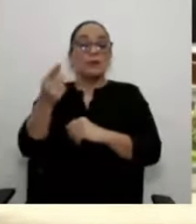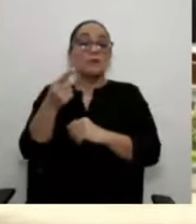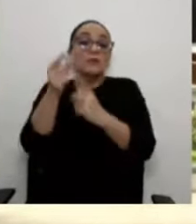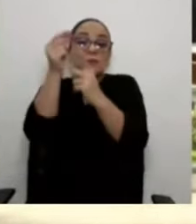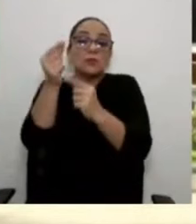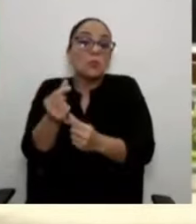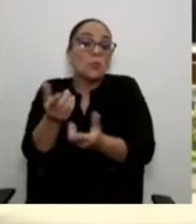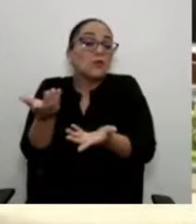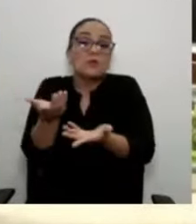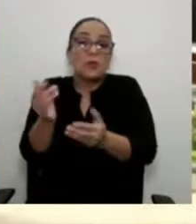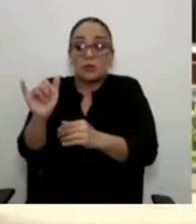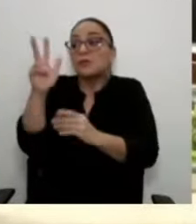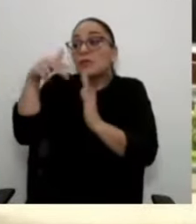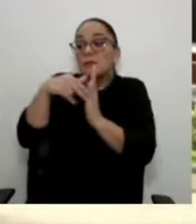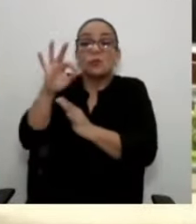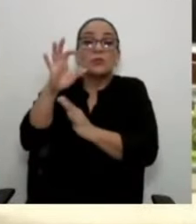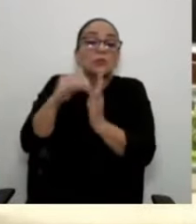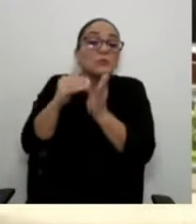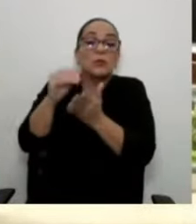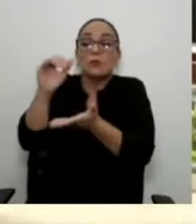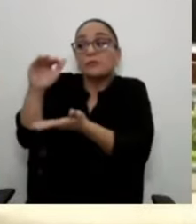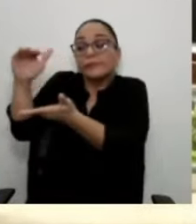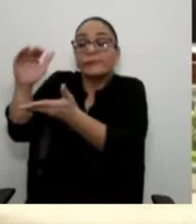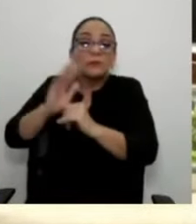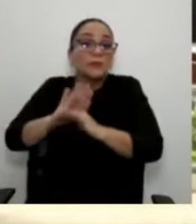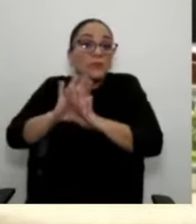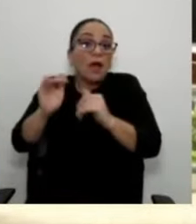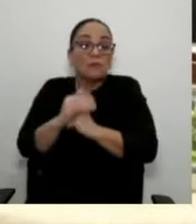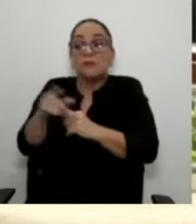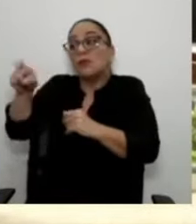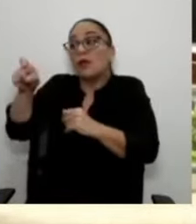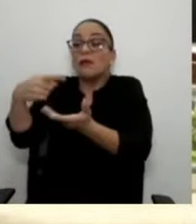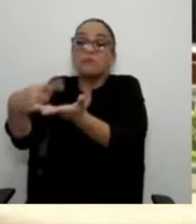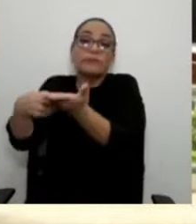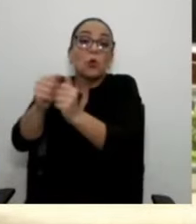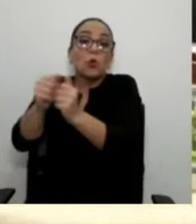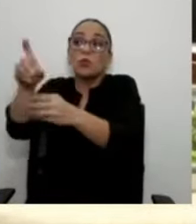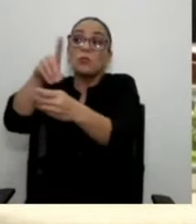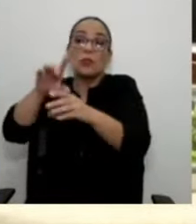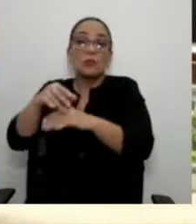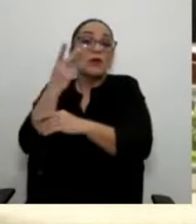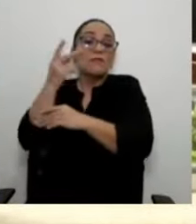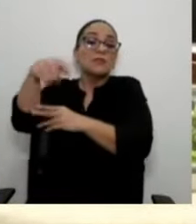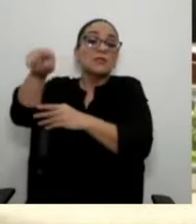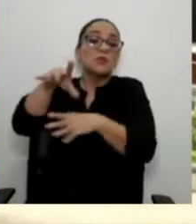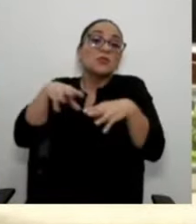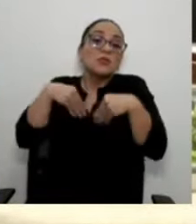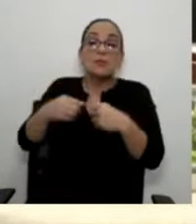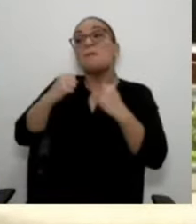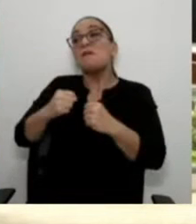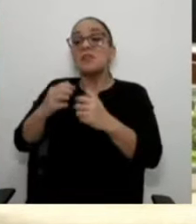con 3.900 millones y que se entiendan con los diputados. A ver si ellos les compran los berrinches.